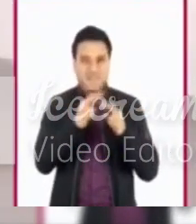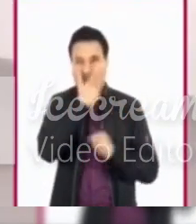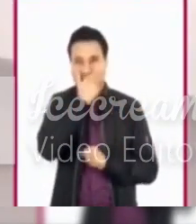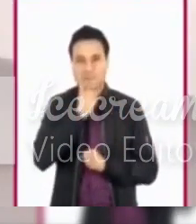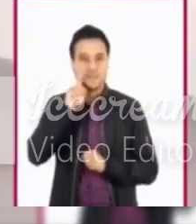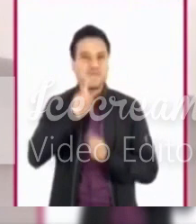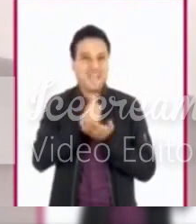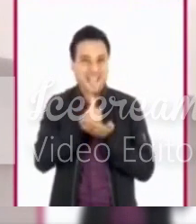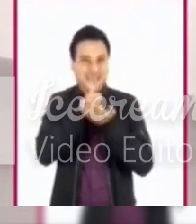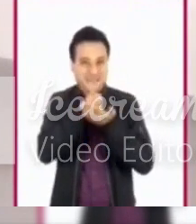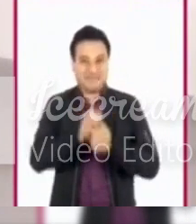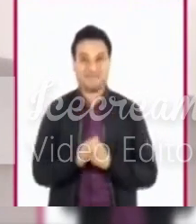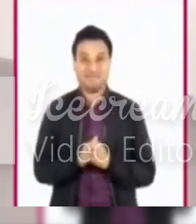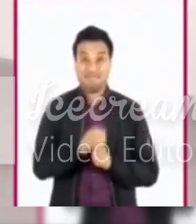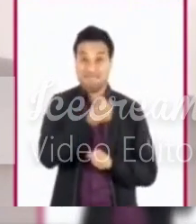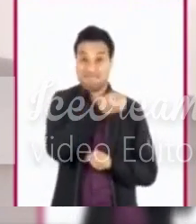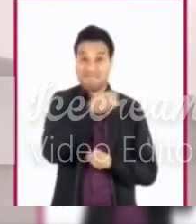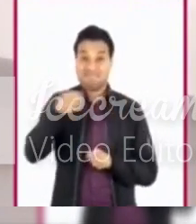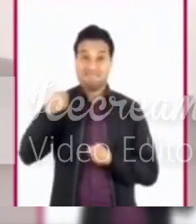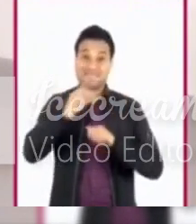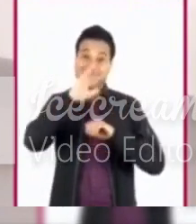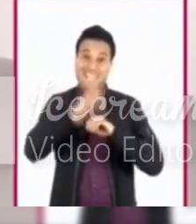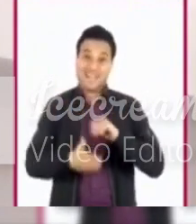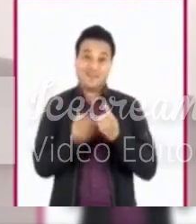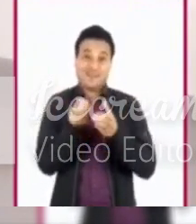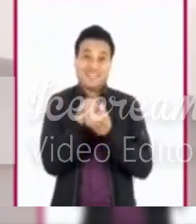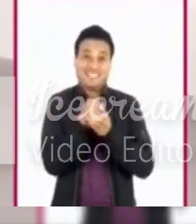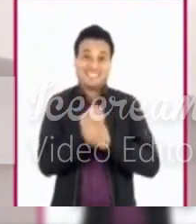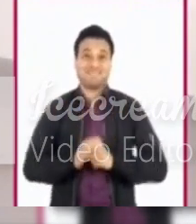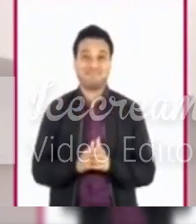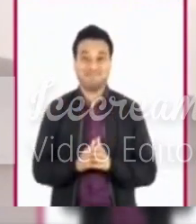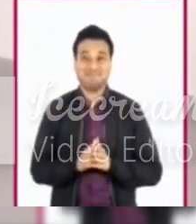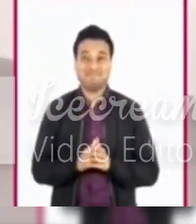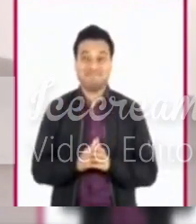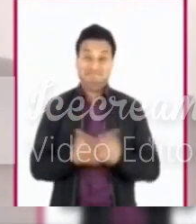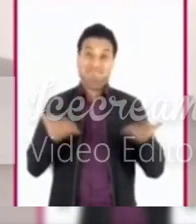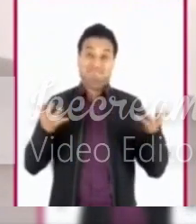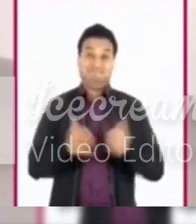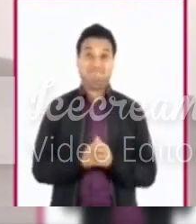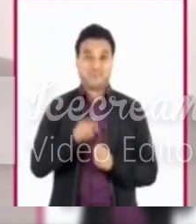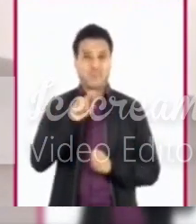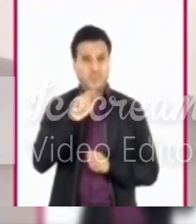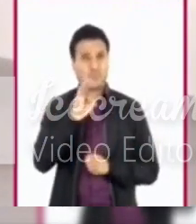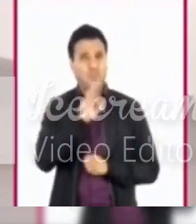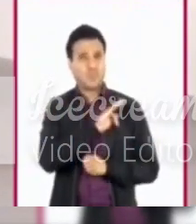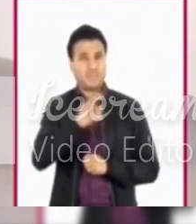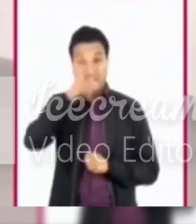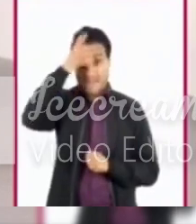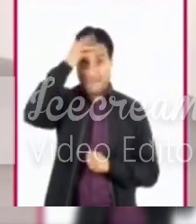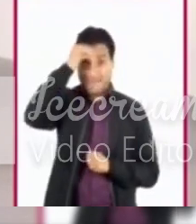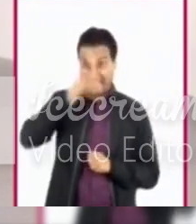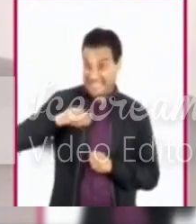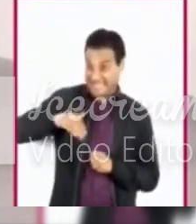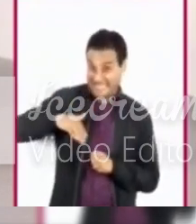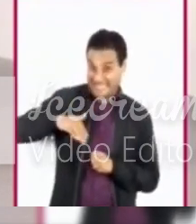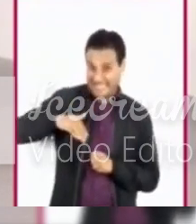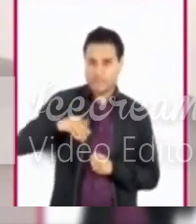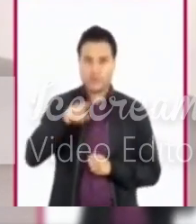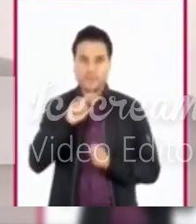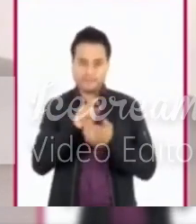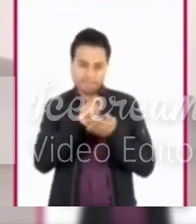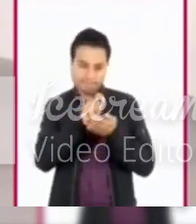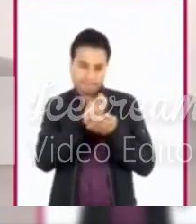maestro. Hemos llegado al final de esta clase. Pero puedes tomar nota de lo que aprendiste el día de hoy